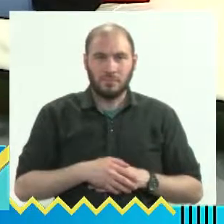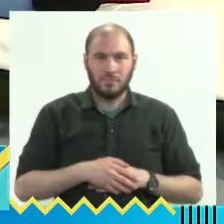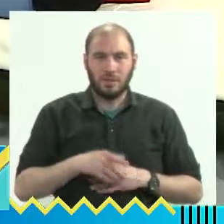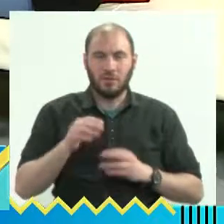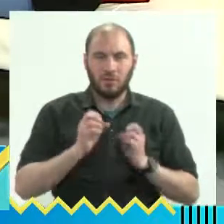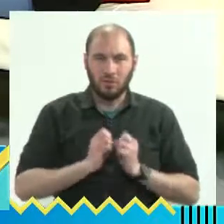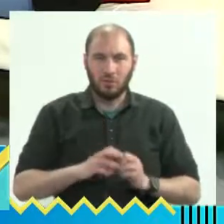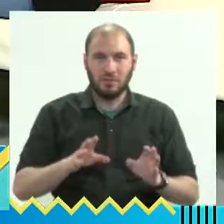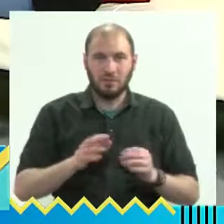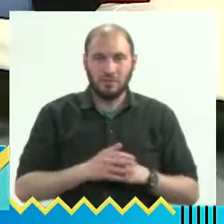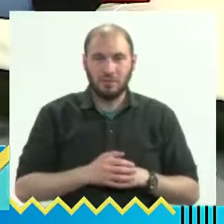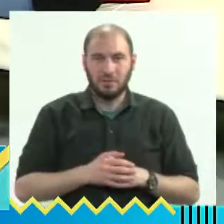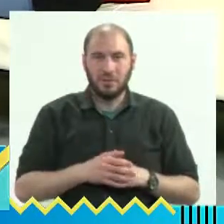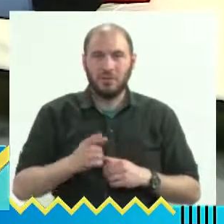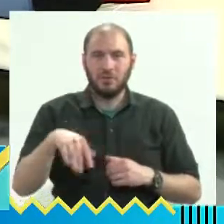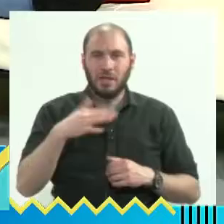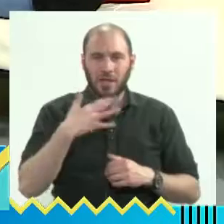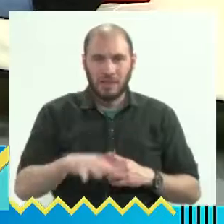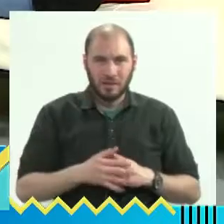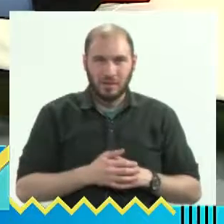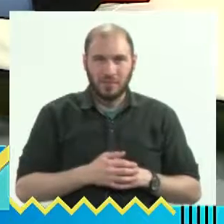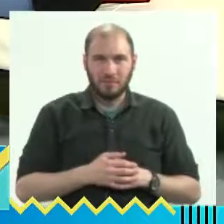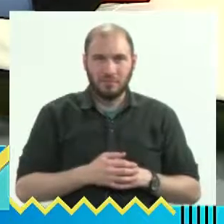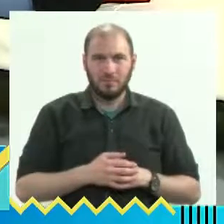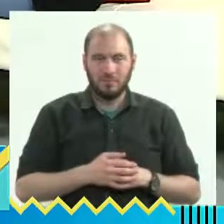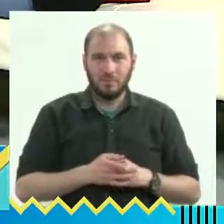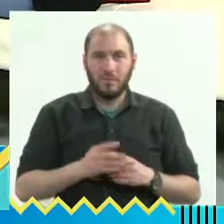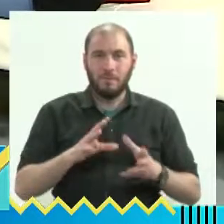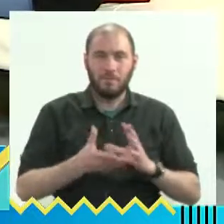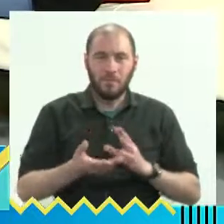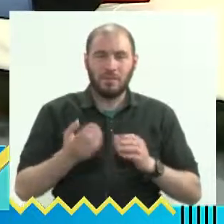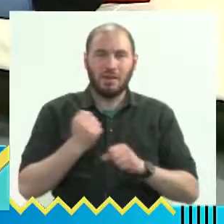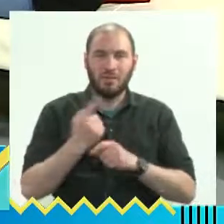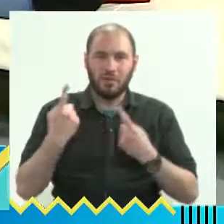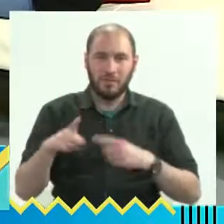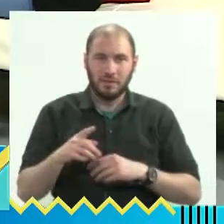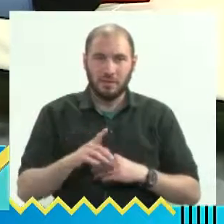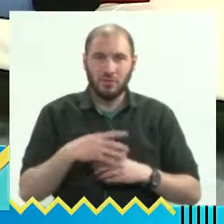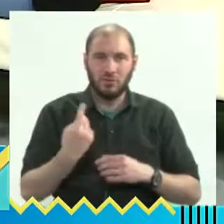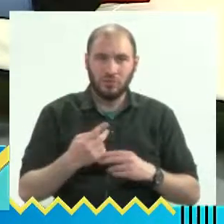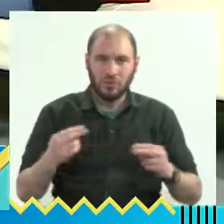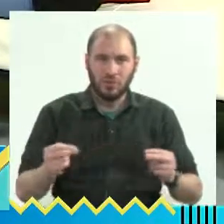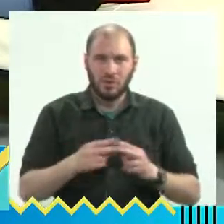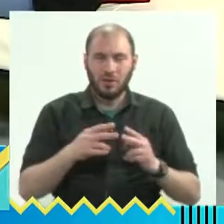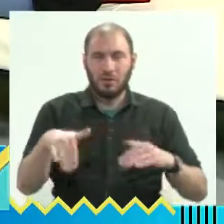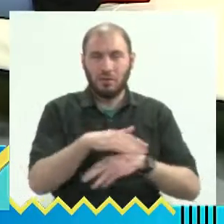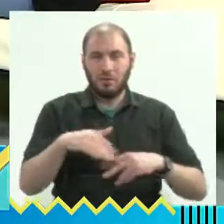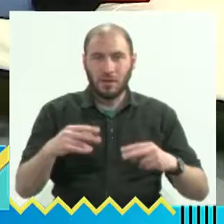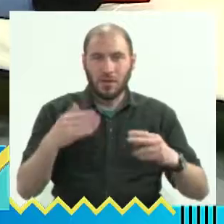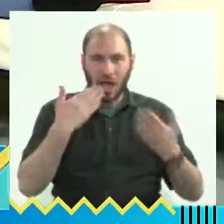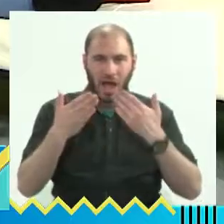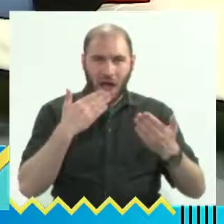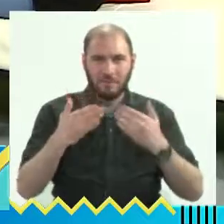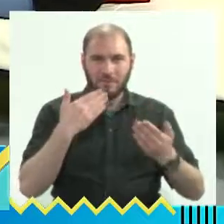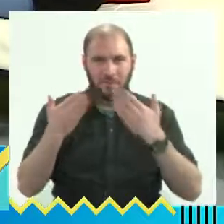empezás y cuando empiezan a entender que hasta nuestra metodología es diferente, porque nosotras nos encontramos en los pasillos y